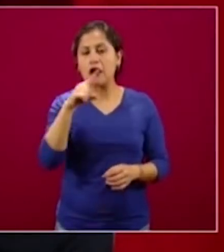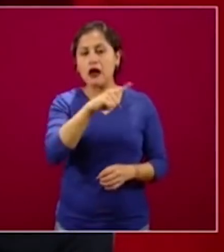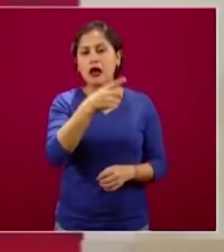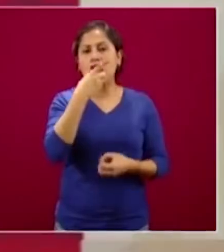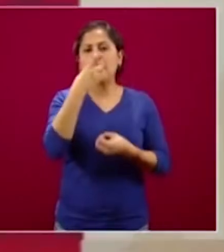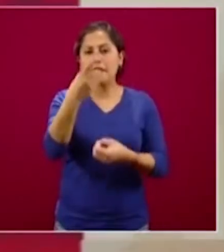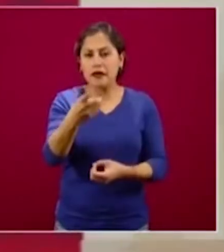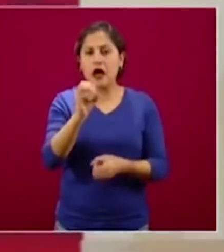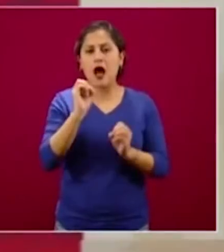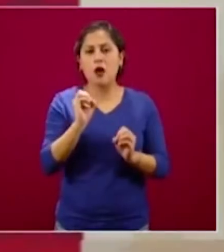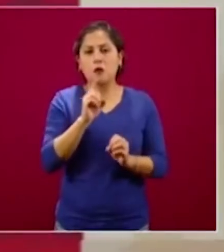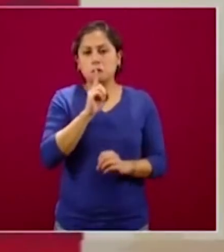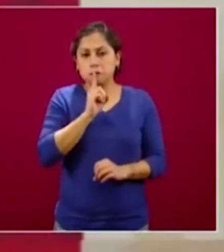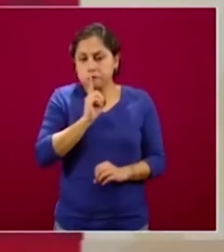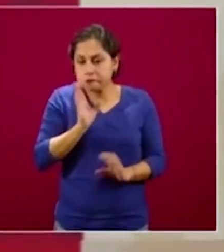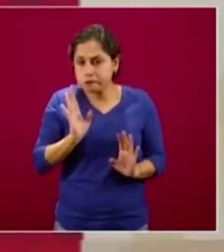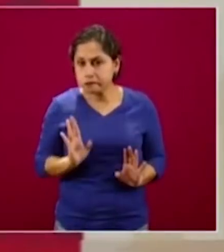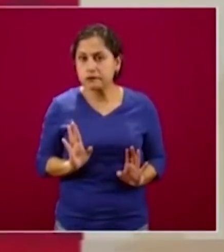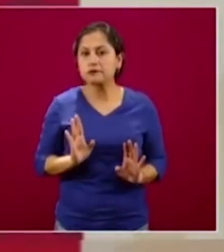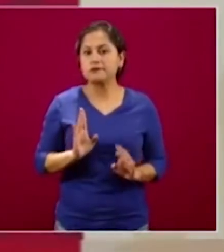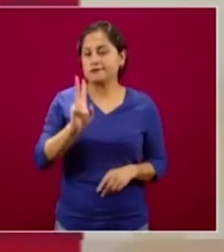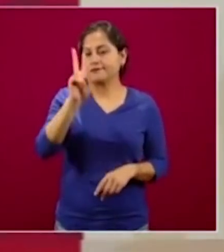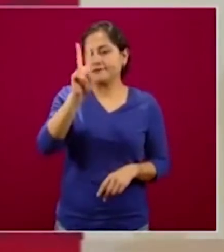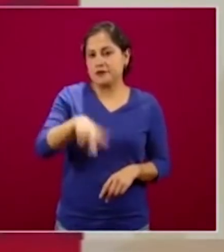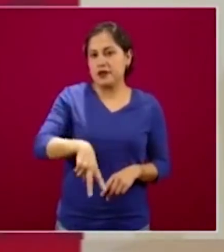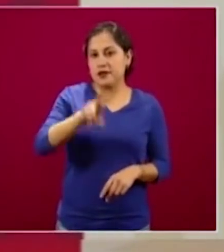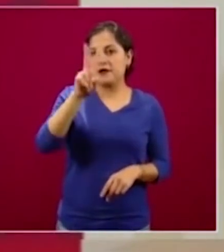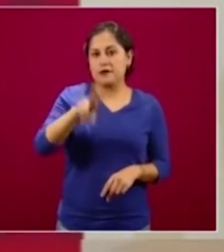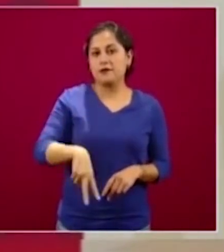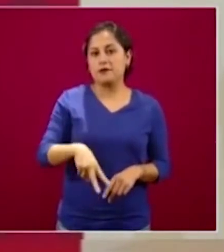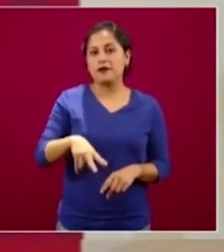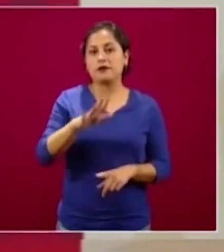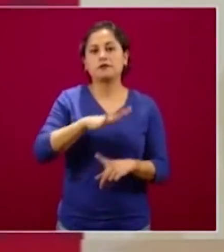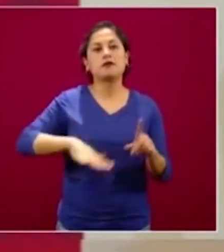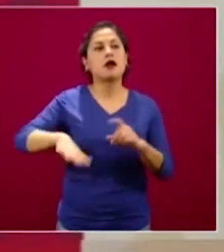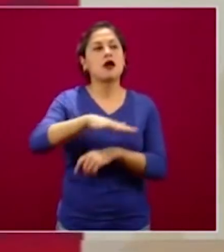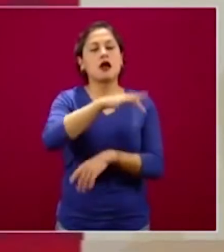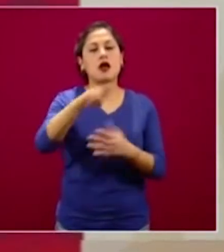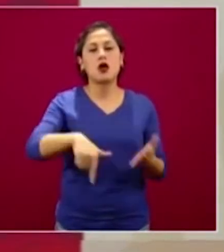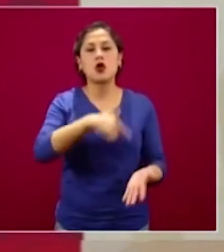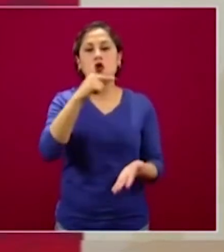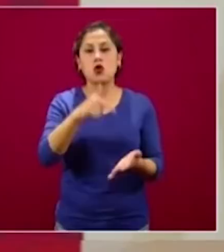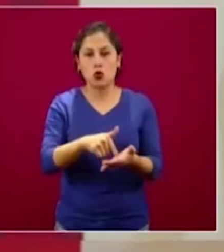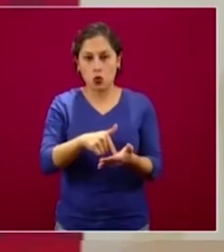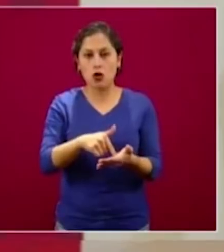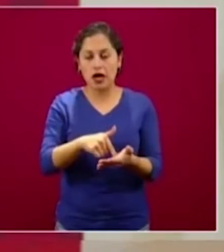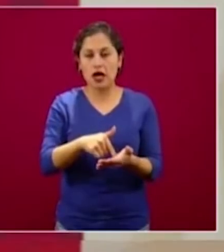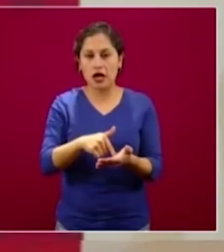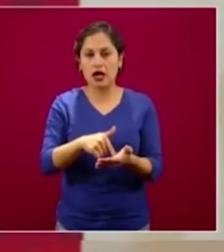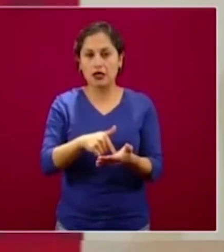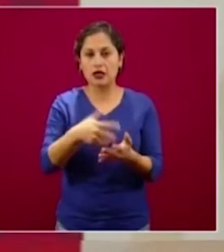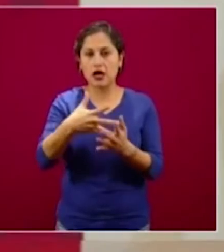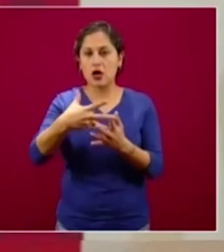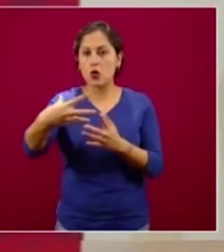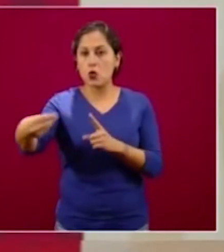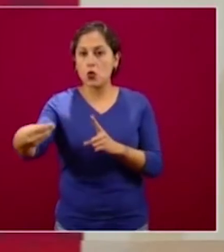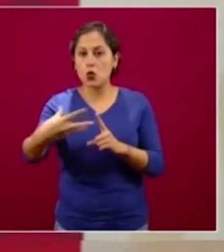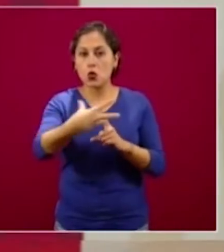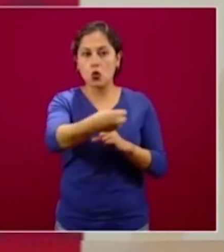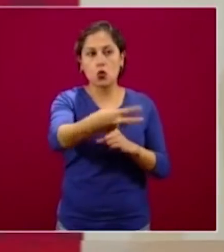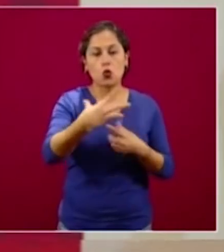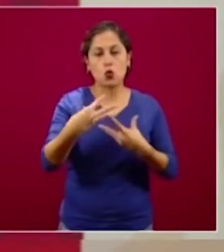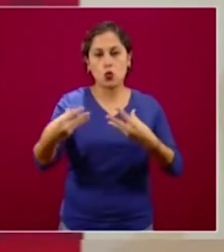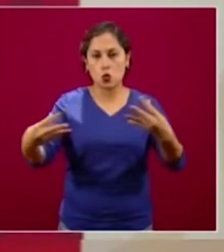lo exprese. Ciertamente es muy probable que en las zonas donde existe importante transmisión del virus